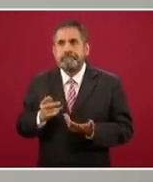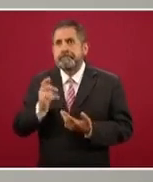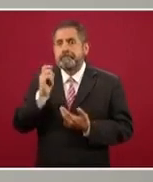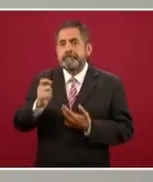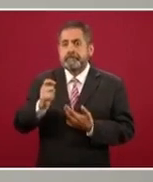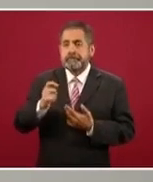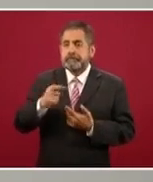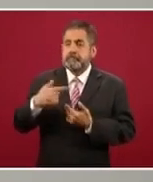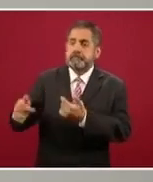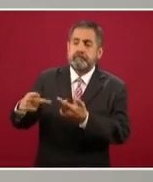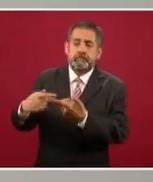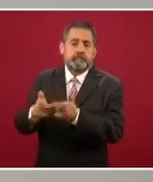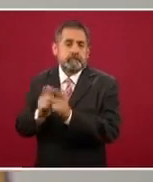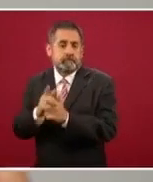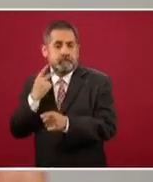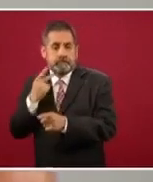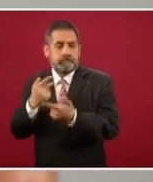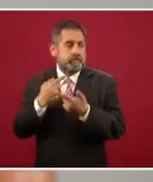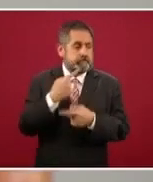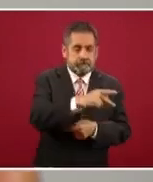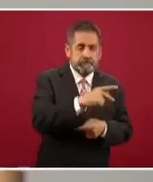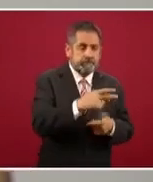ni de partidos ni de acciones